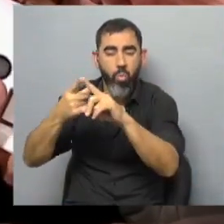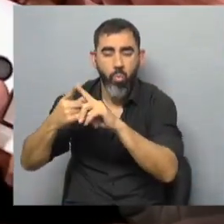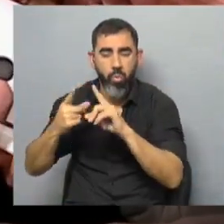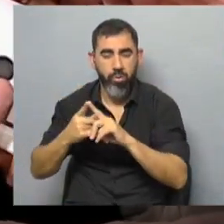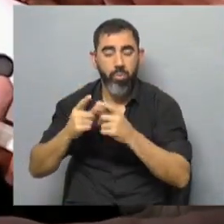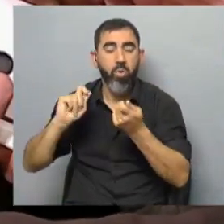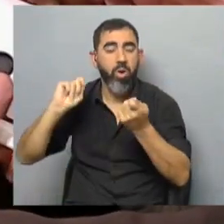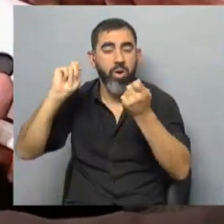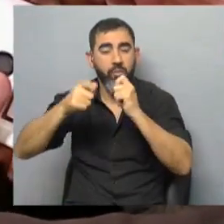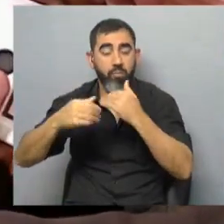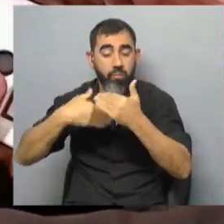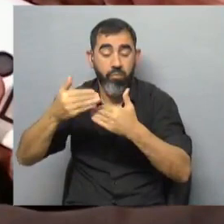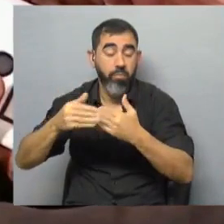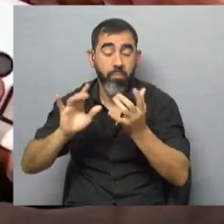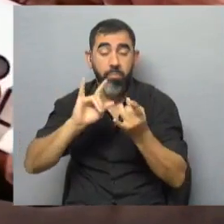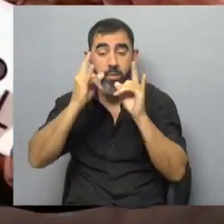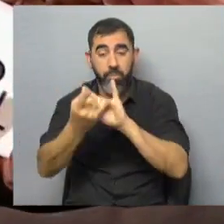la reforma entre al Parlamento.